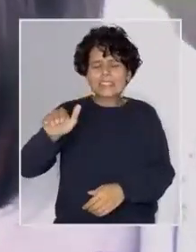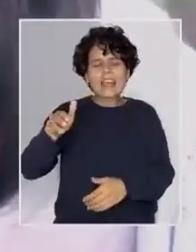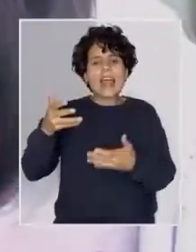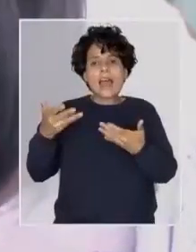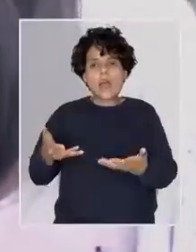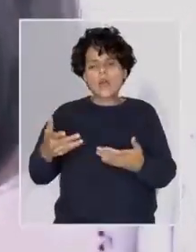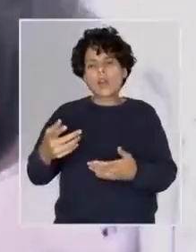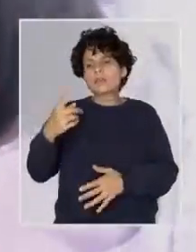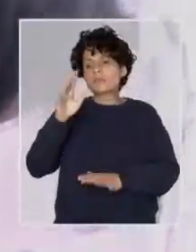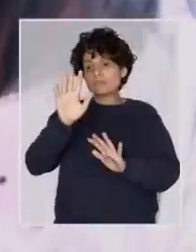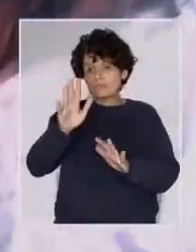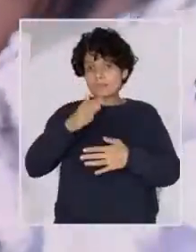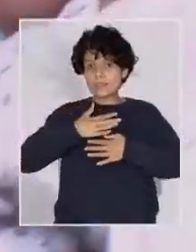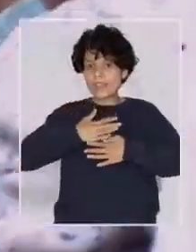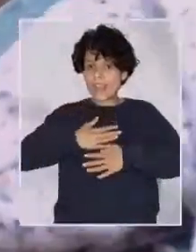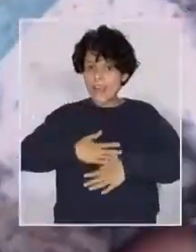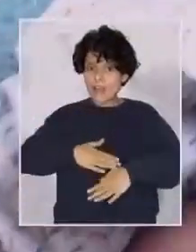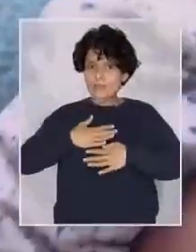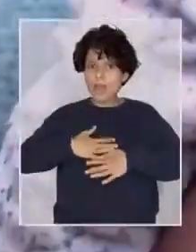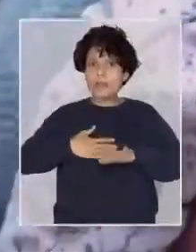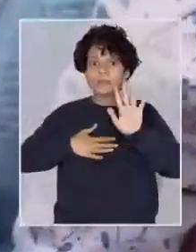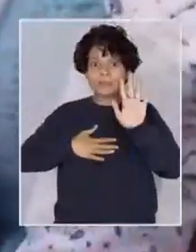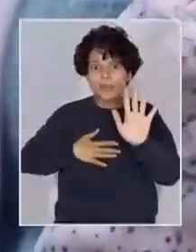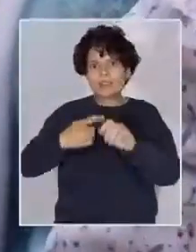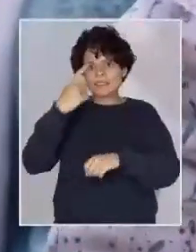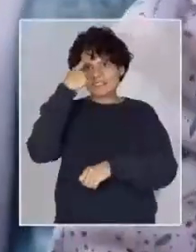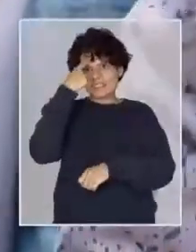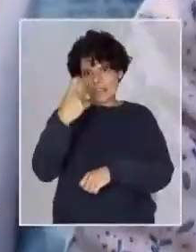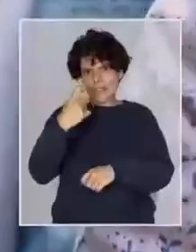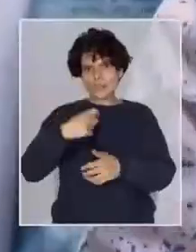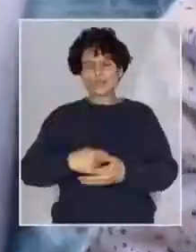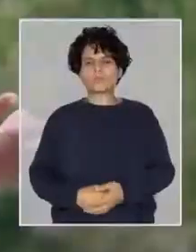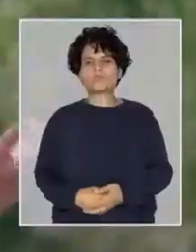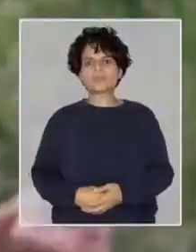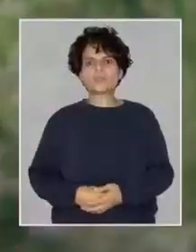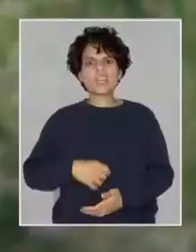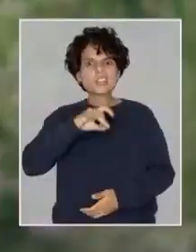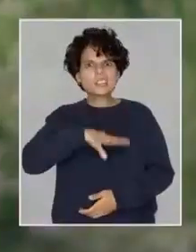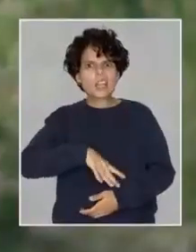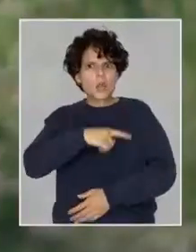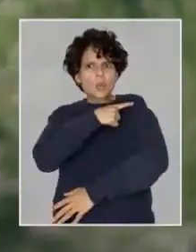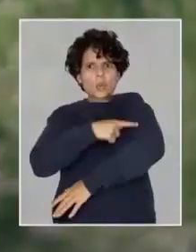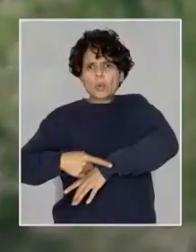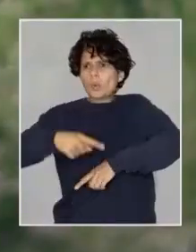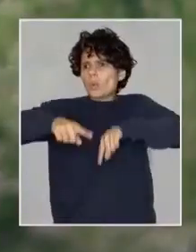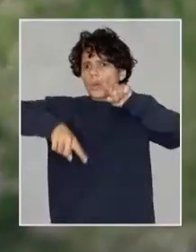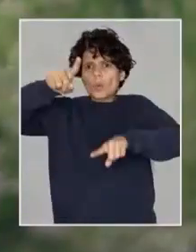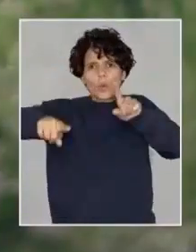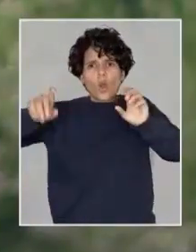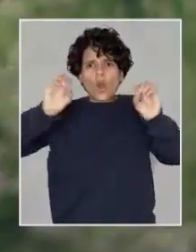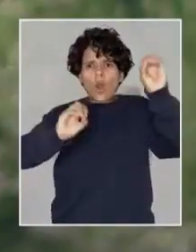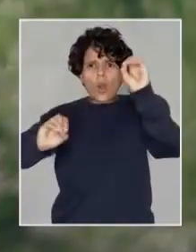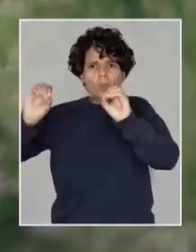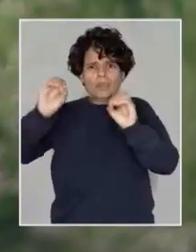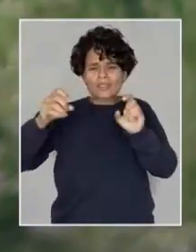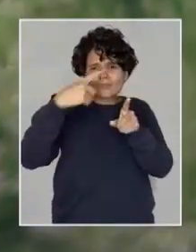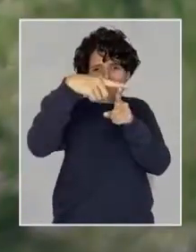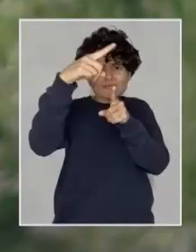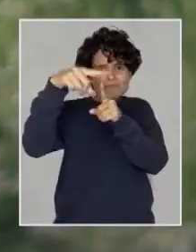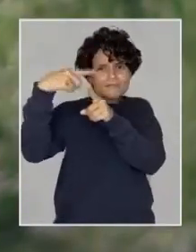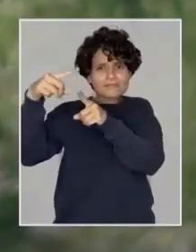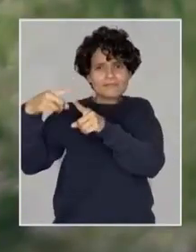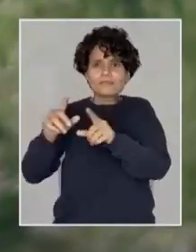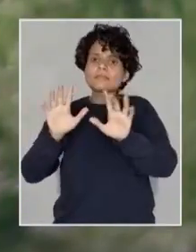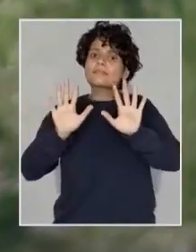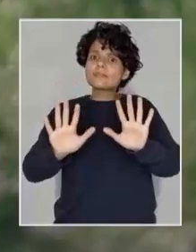a tomarse las cosas con serenidad, pero también con seriedad. Chile tiene muchos pensamientos, somos muy diversos. Solo que hay que